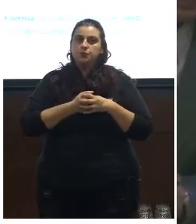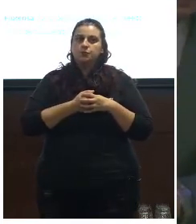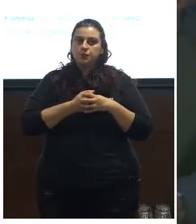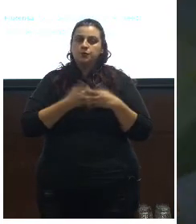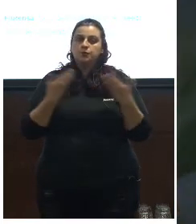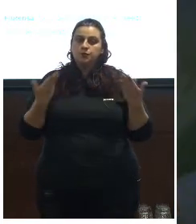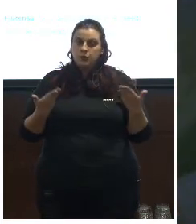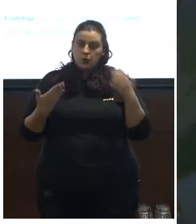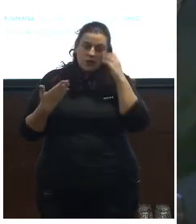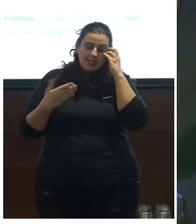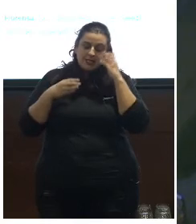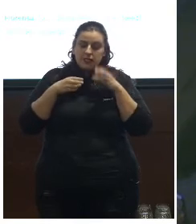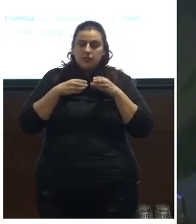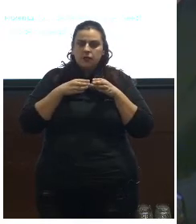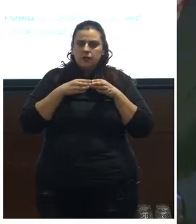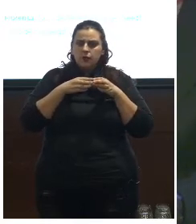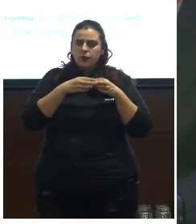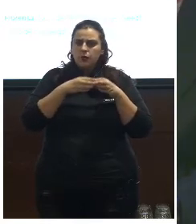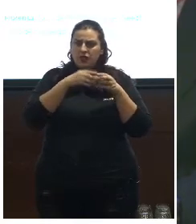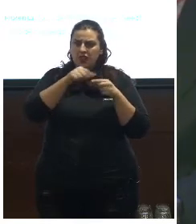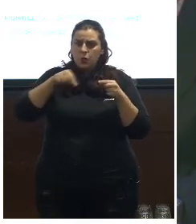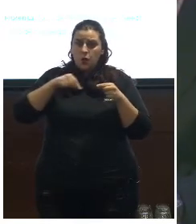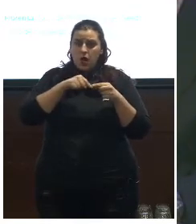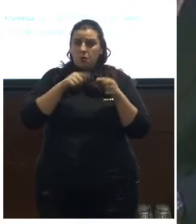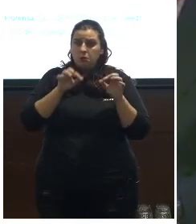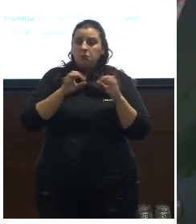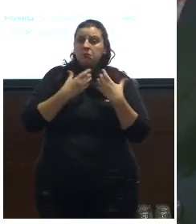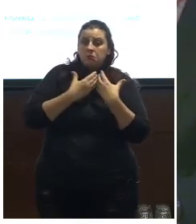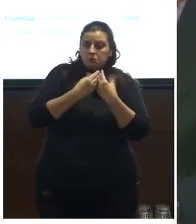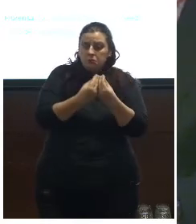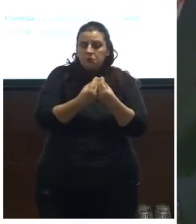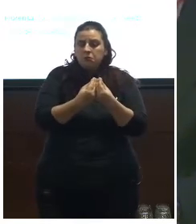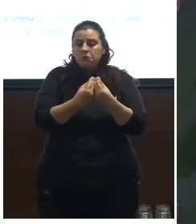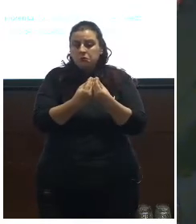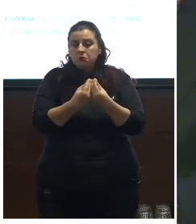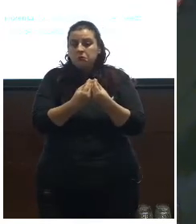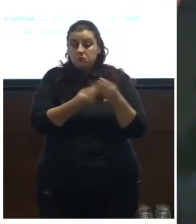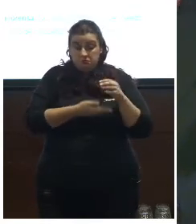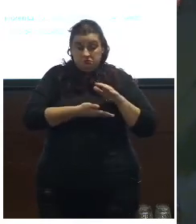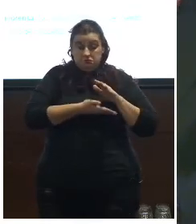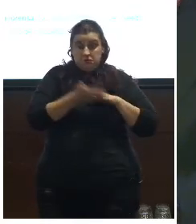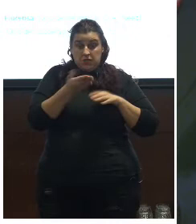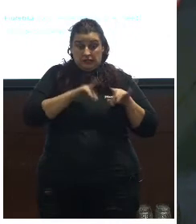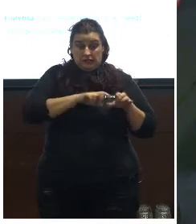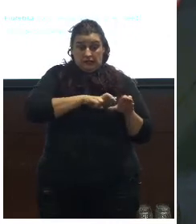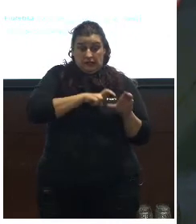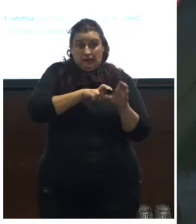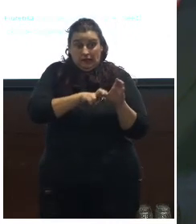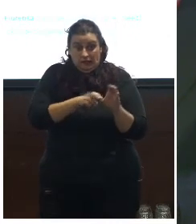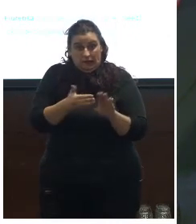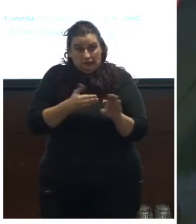Entonces, en caso de cruceros circulares, empezamos a acompañar desde el embarque, incluso a veces uno o dos días